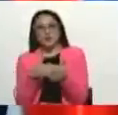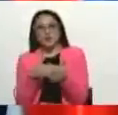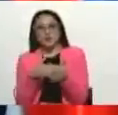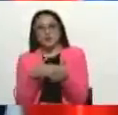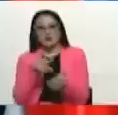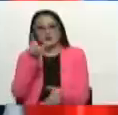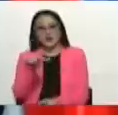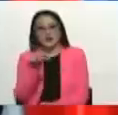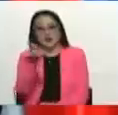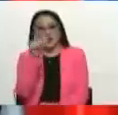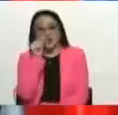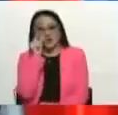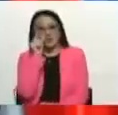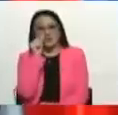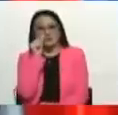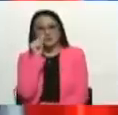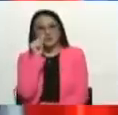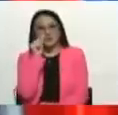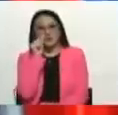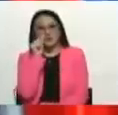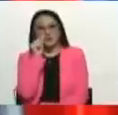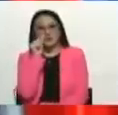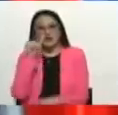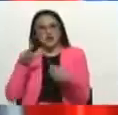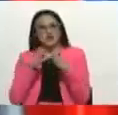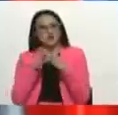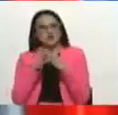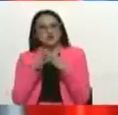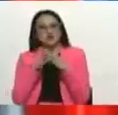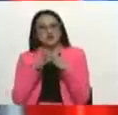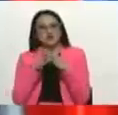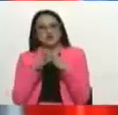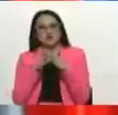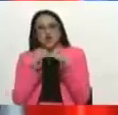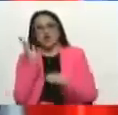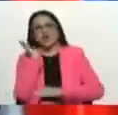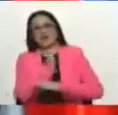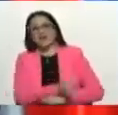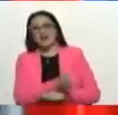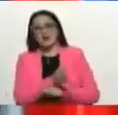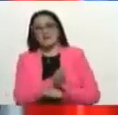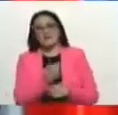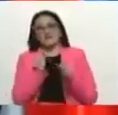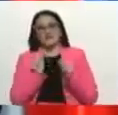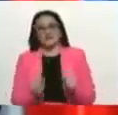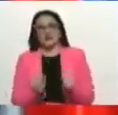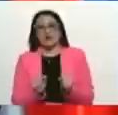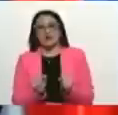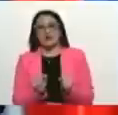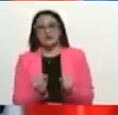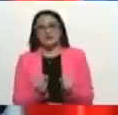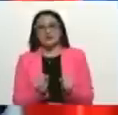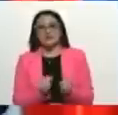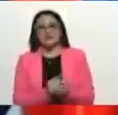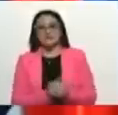En contra de él, obviamente, va a ir todo el peso de la ley que